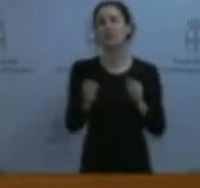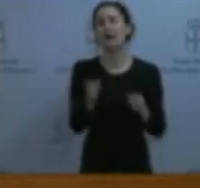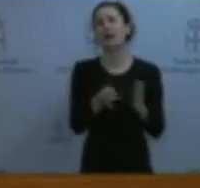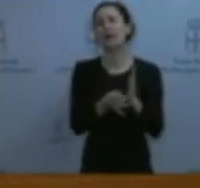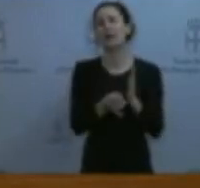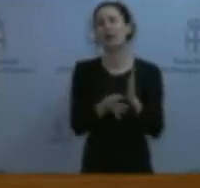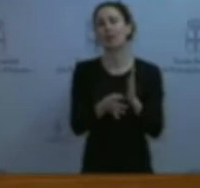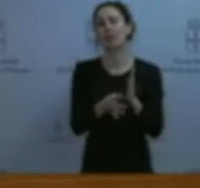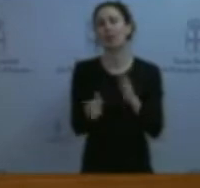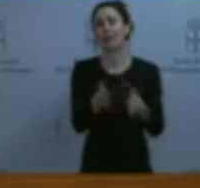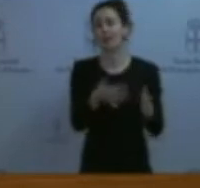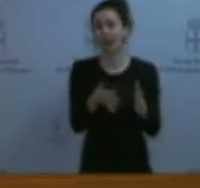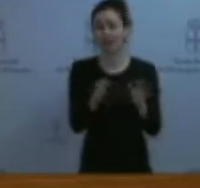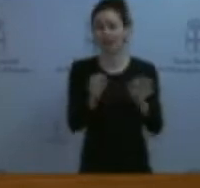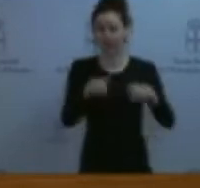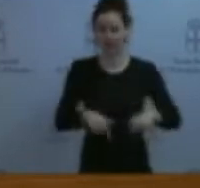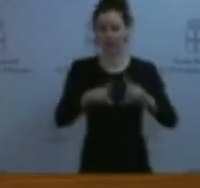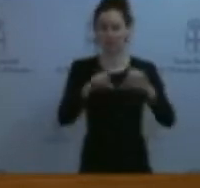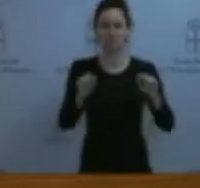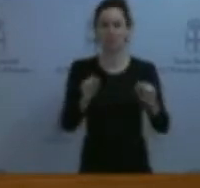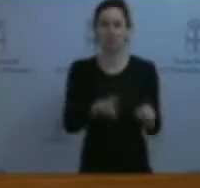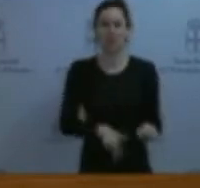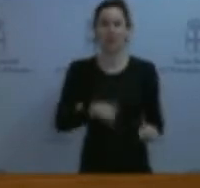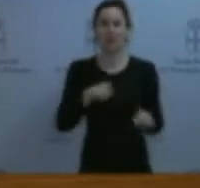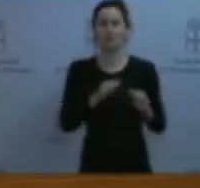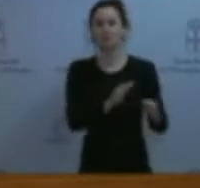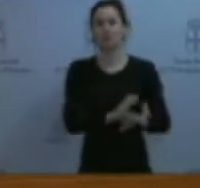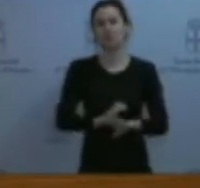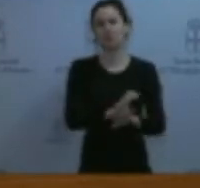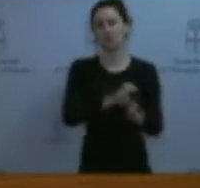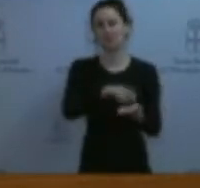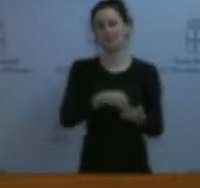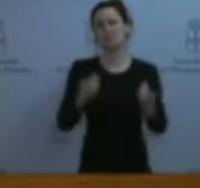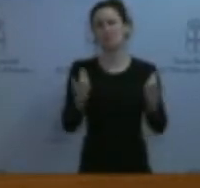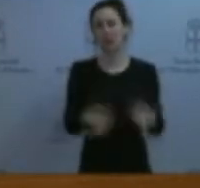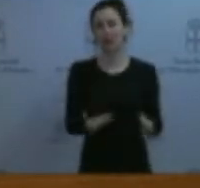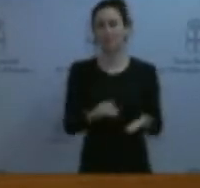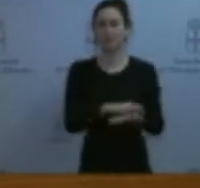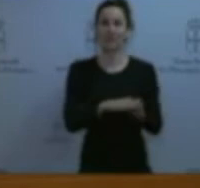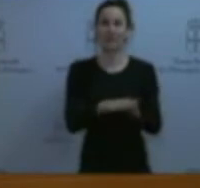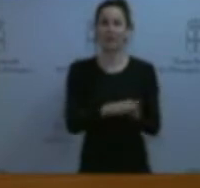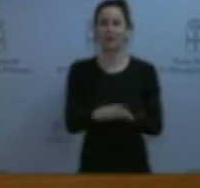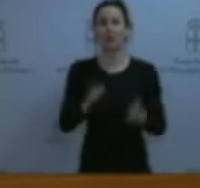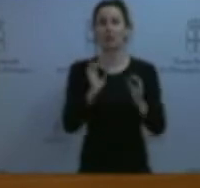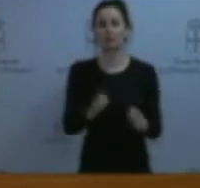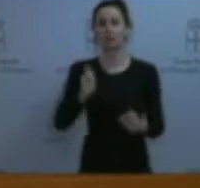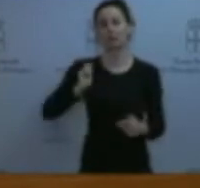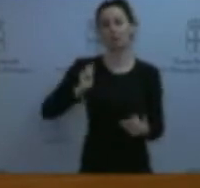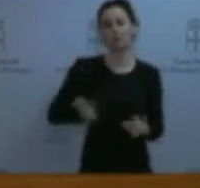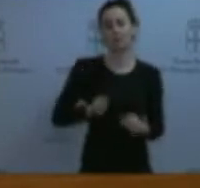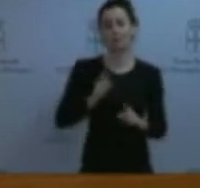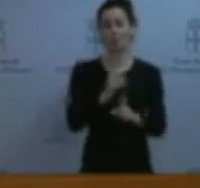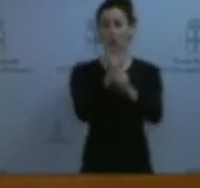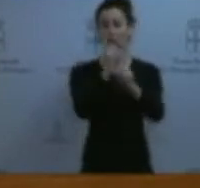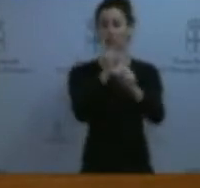Asturias, sino el conjunto de su consejería. Podríamos hablar de las sentencias en contra en materia